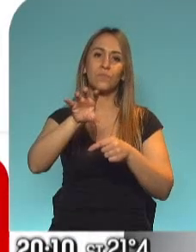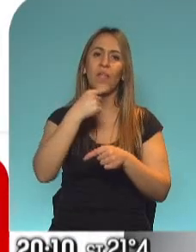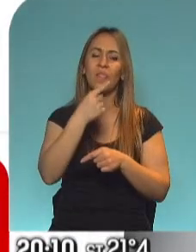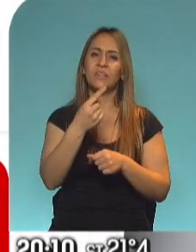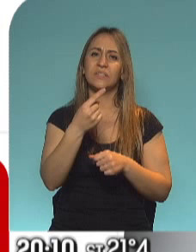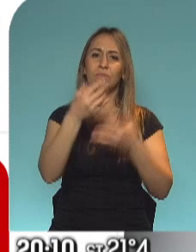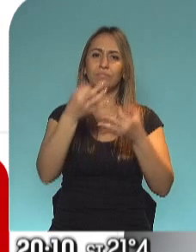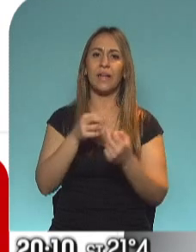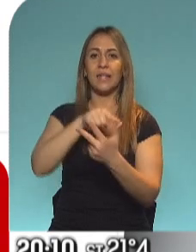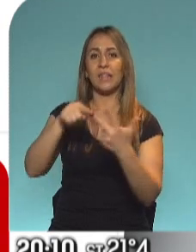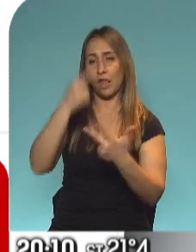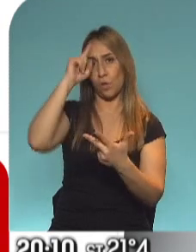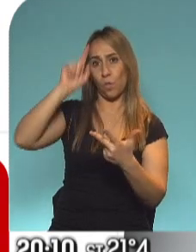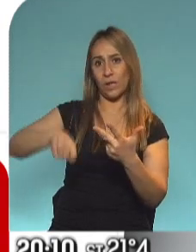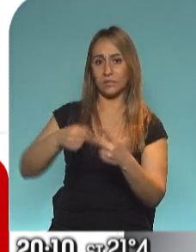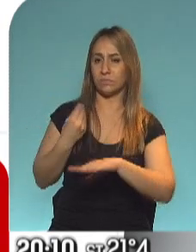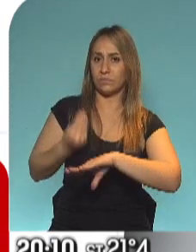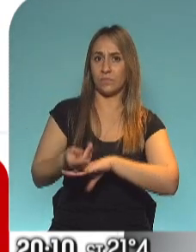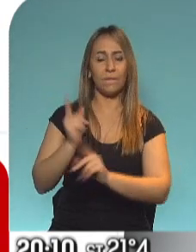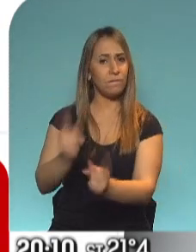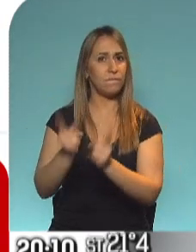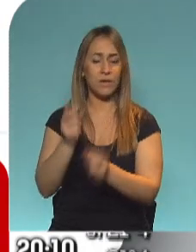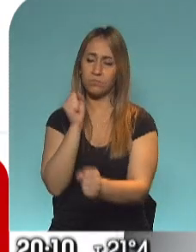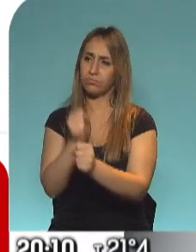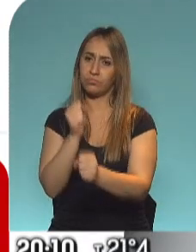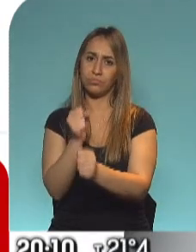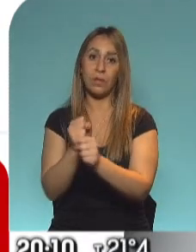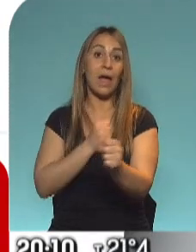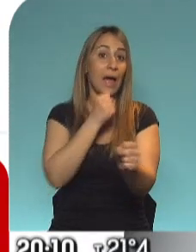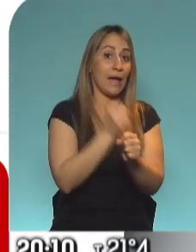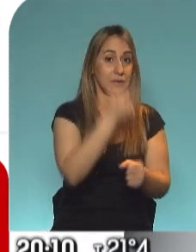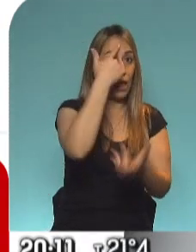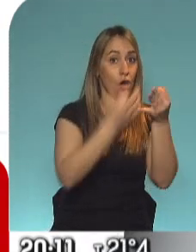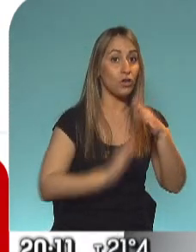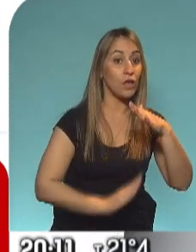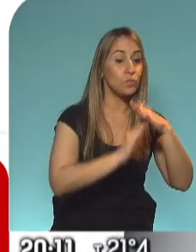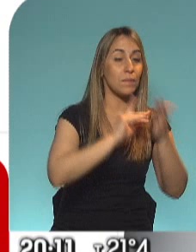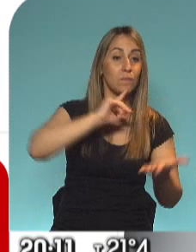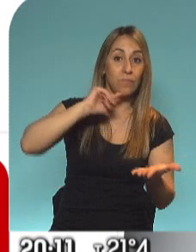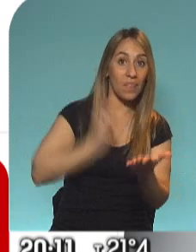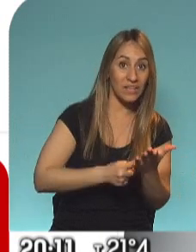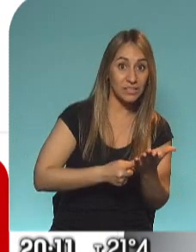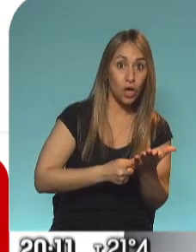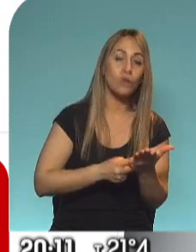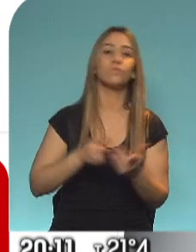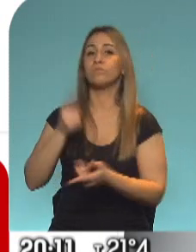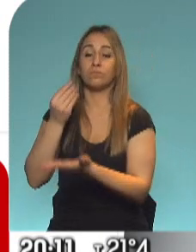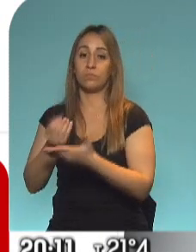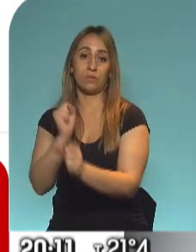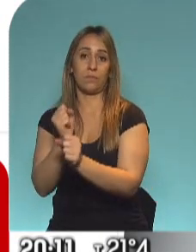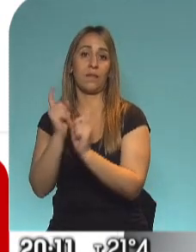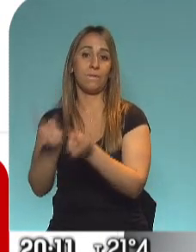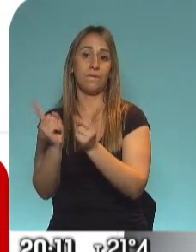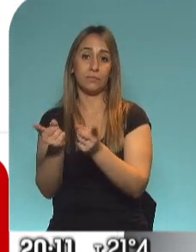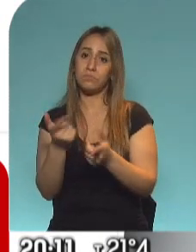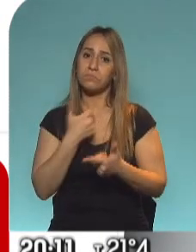los 3 jueces seguirán al frente de las causas que tramitan hasta tanto la Corte Suprema defina su destino. Quiero destacar a los argentinos que